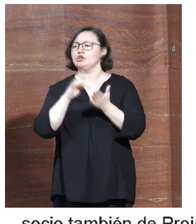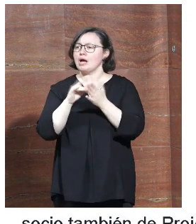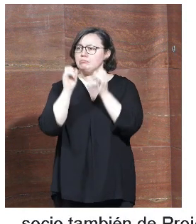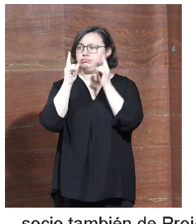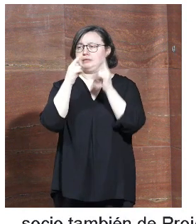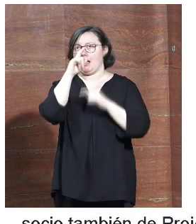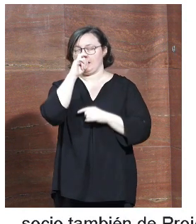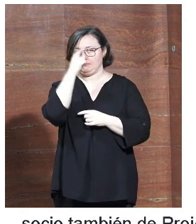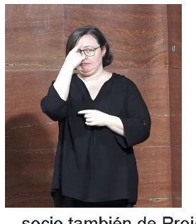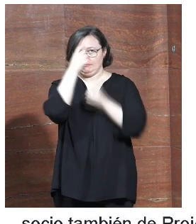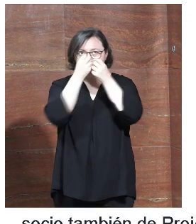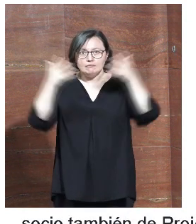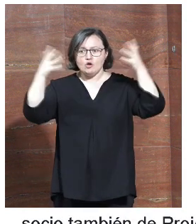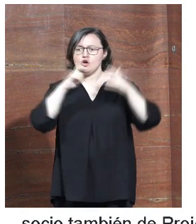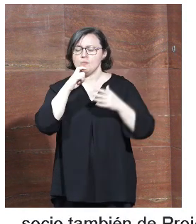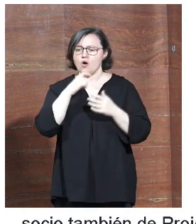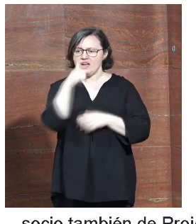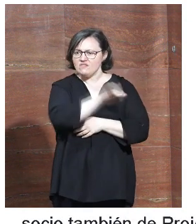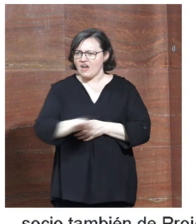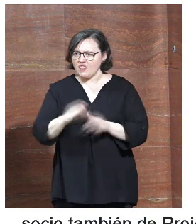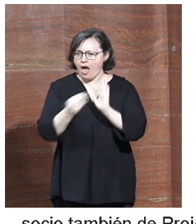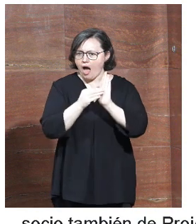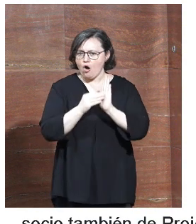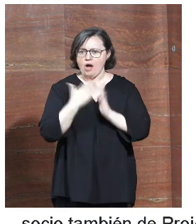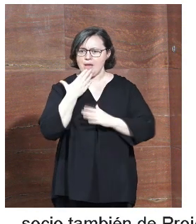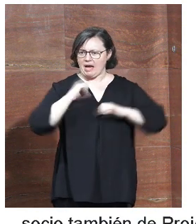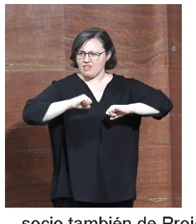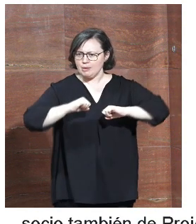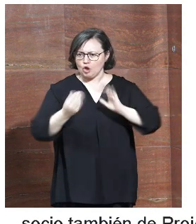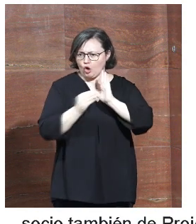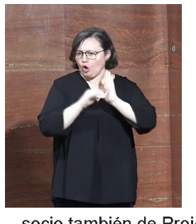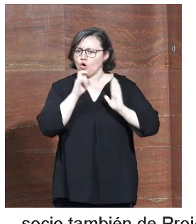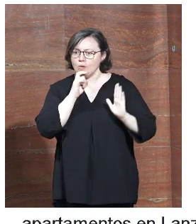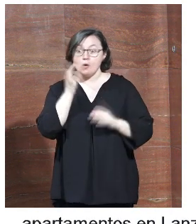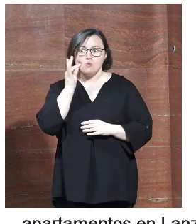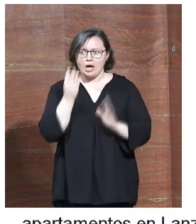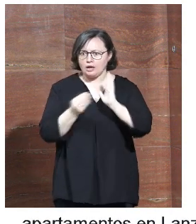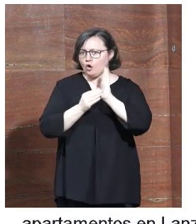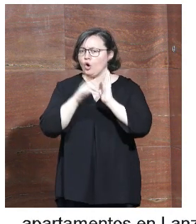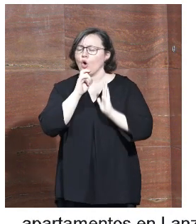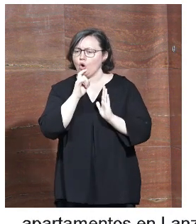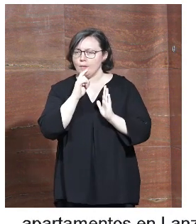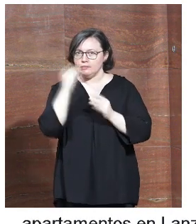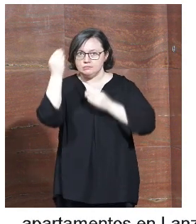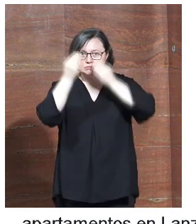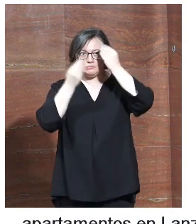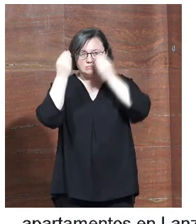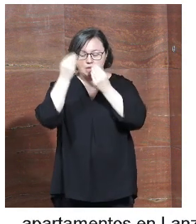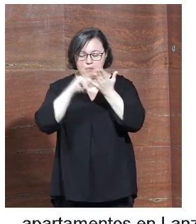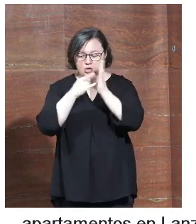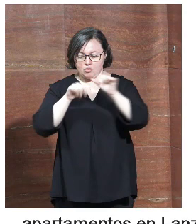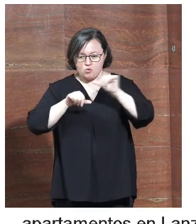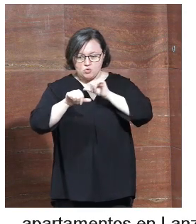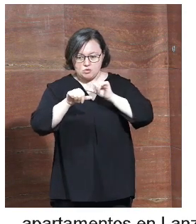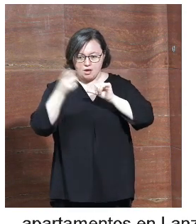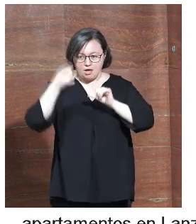tenía contemplar aspectos como la infancia, el envejecimiento, la mujer, y entonces que a partir de ese momento empezaron